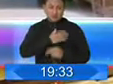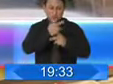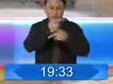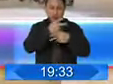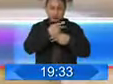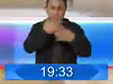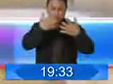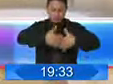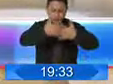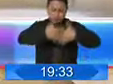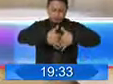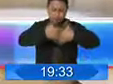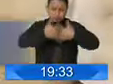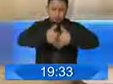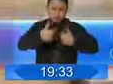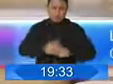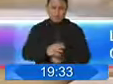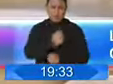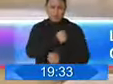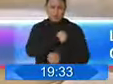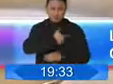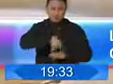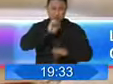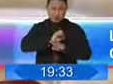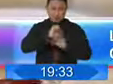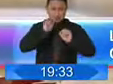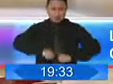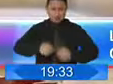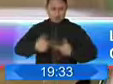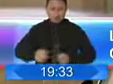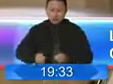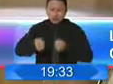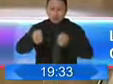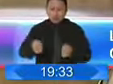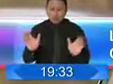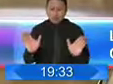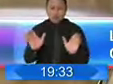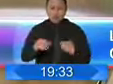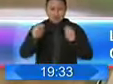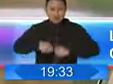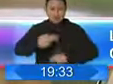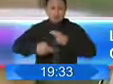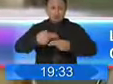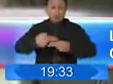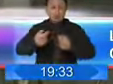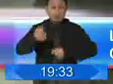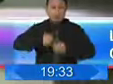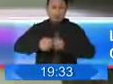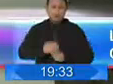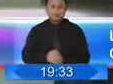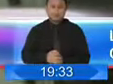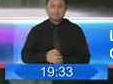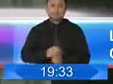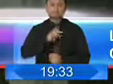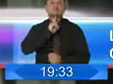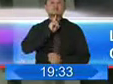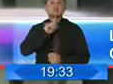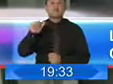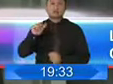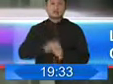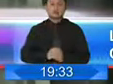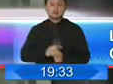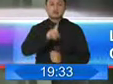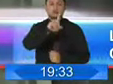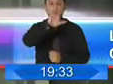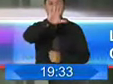como comida ecuatoriana típica, pues la vayamos impulsando cada día más. En Almacenes Tía hay al menos